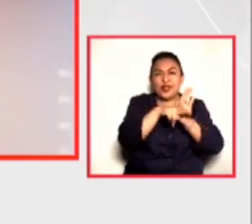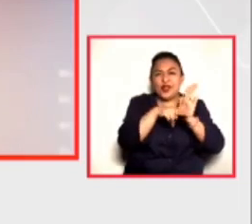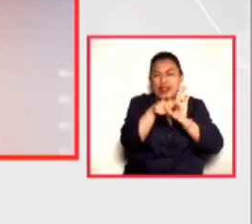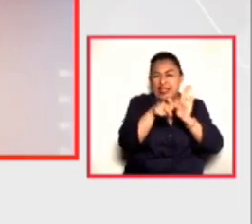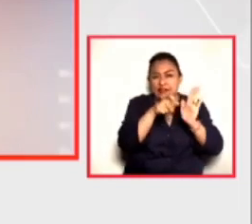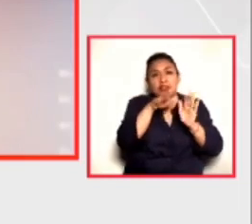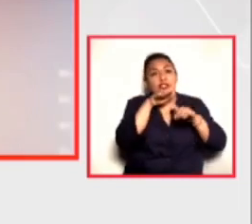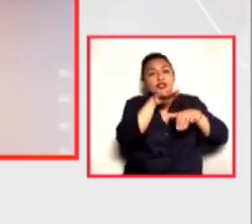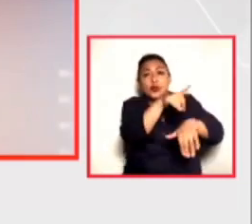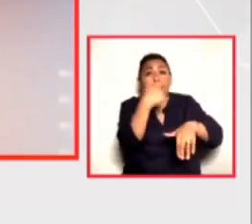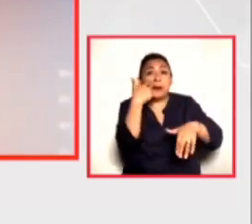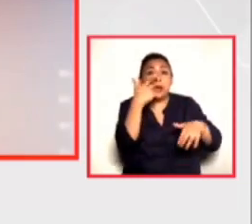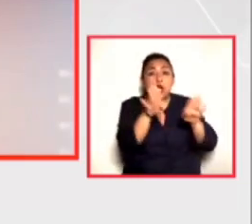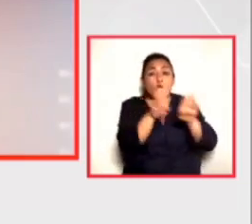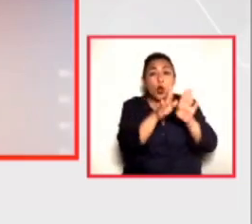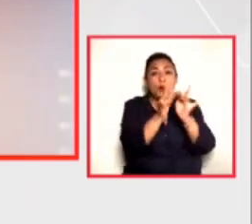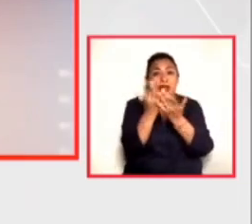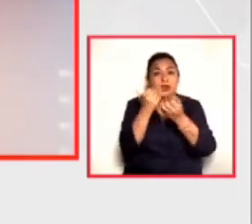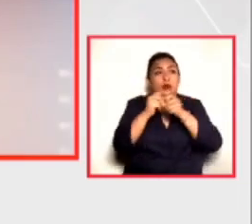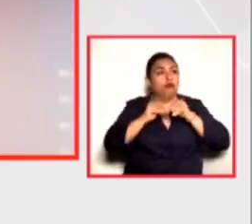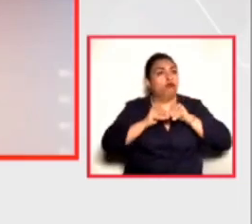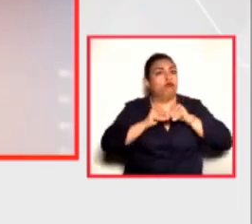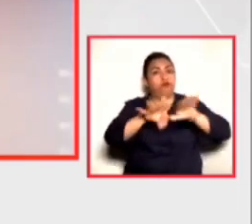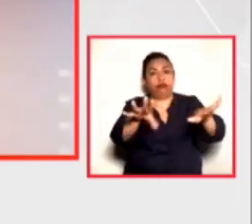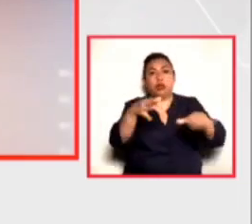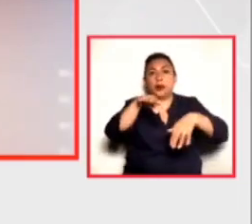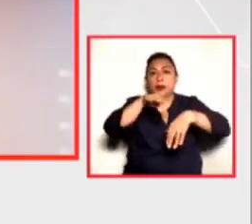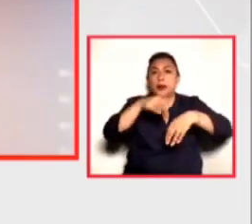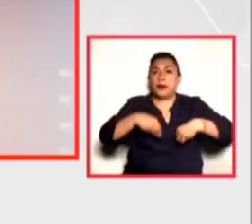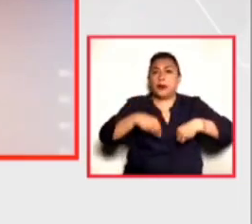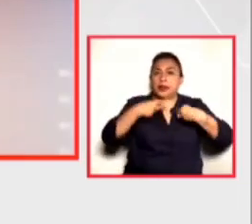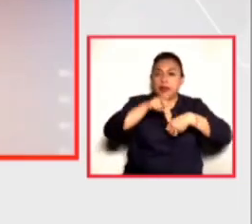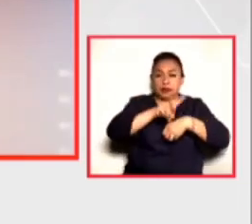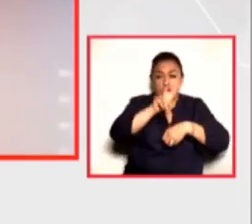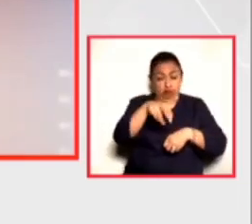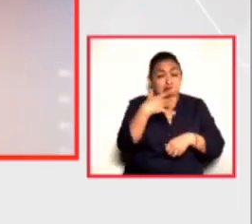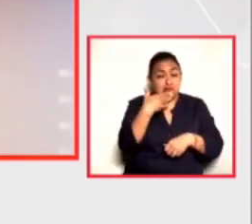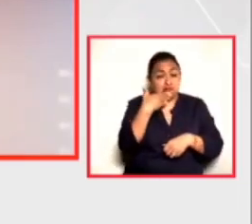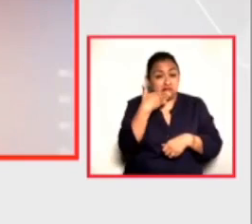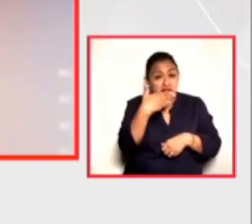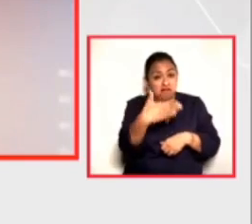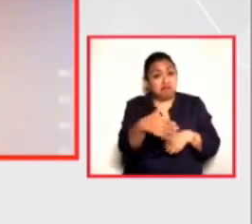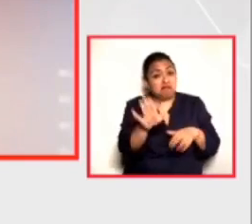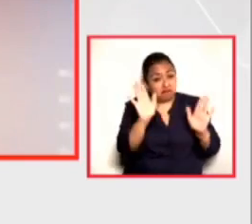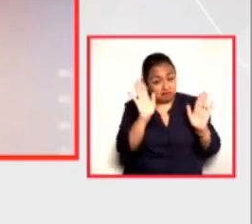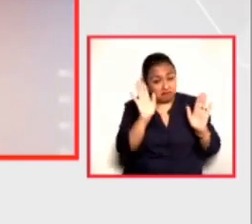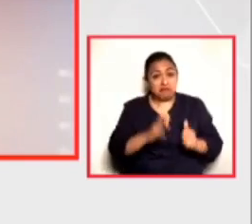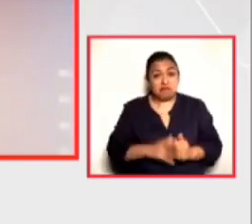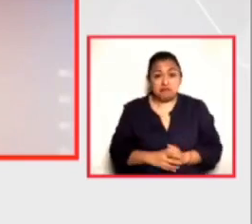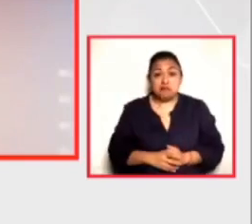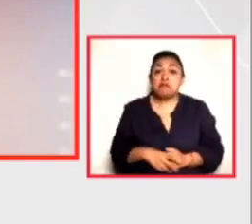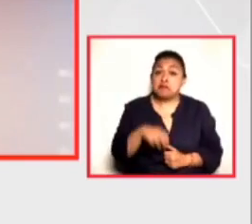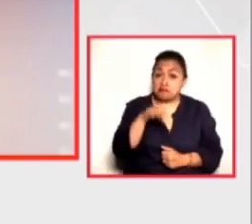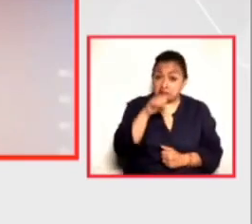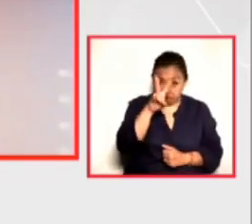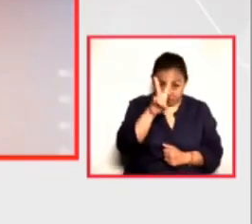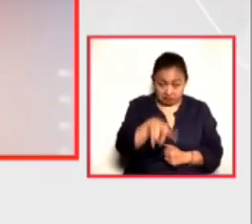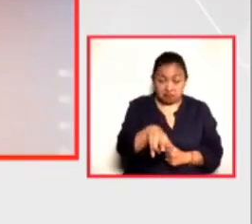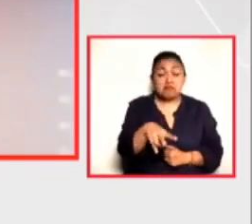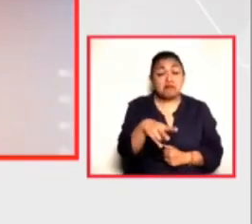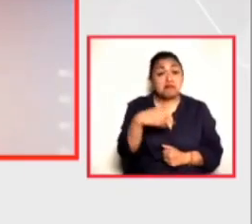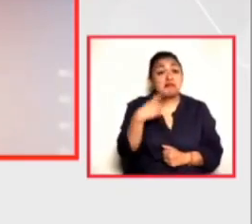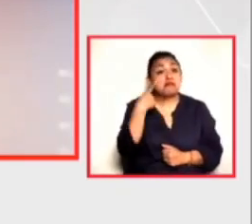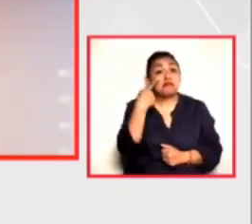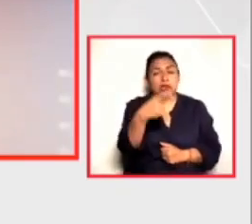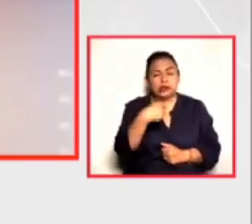las redes sociales en la vida cotidiana. No se lo pierdan, es una muy buena recomendación. Sí, vale la pena verlo y sí nos deja